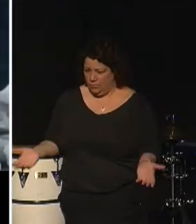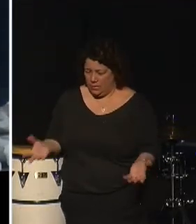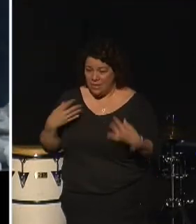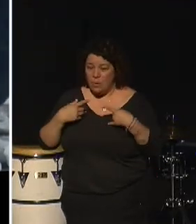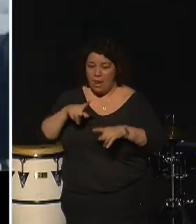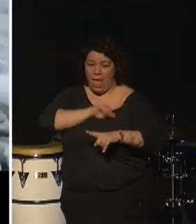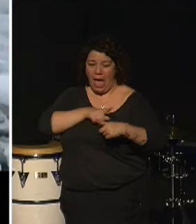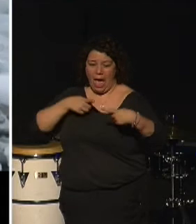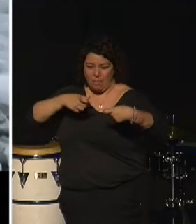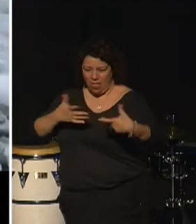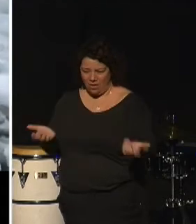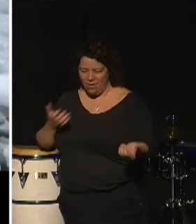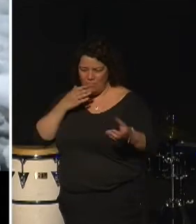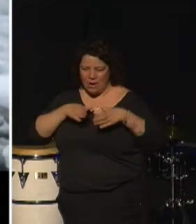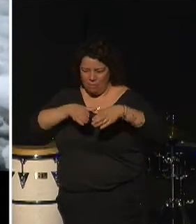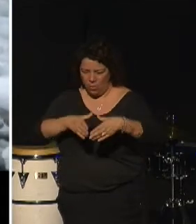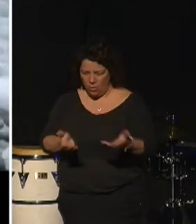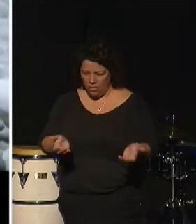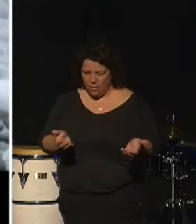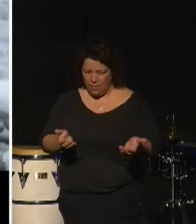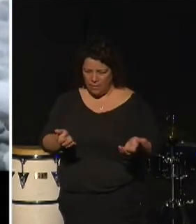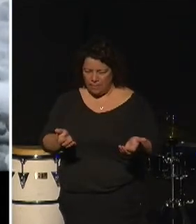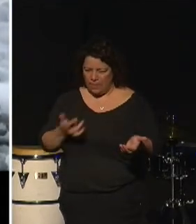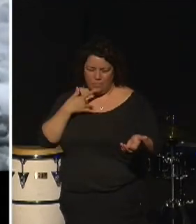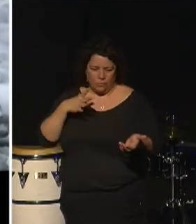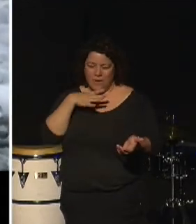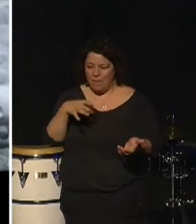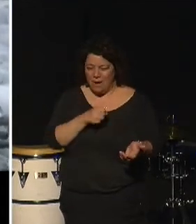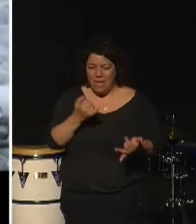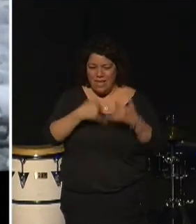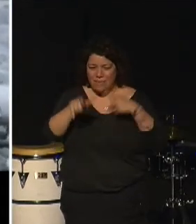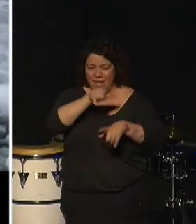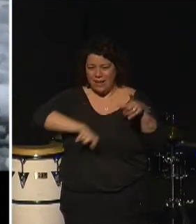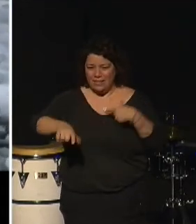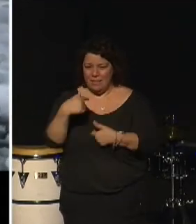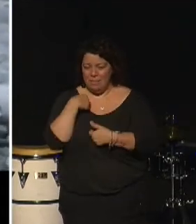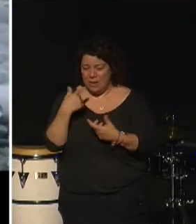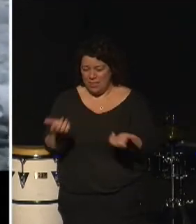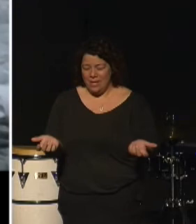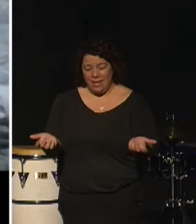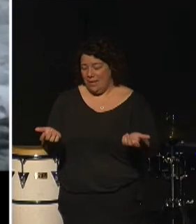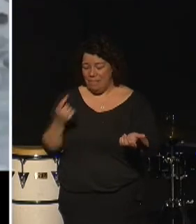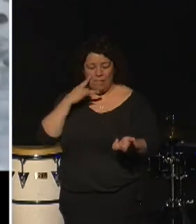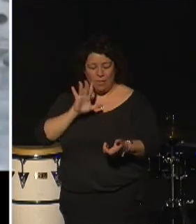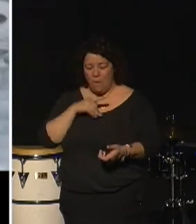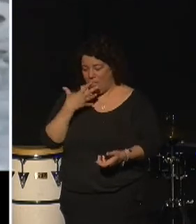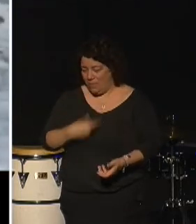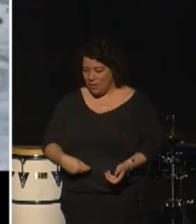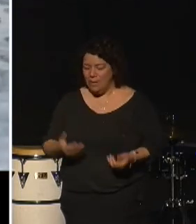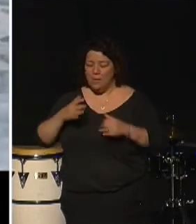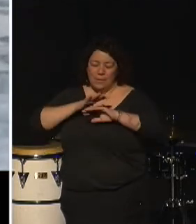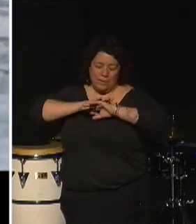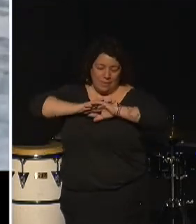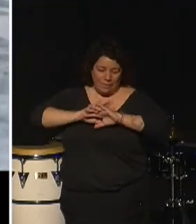Armada llevando el Hespérides. Esto era una maravilla y se lo va a perder la gente. Me parece un verdadero drama. El caso es que